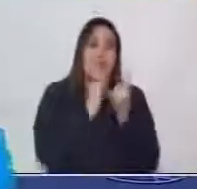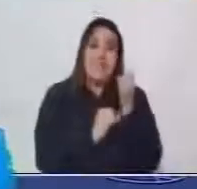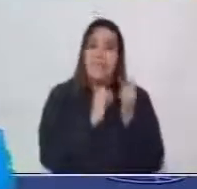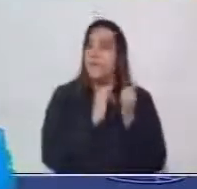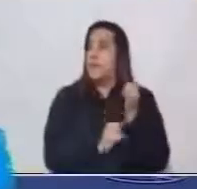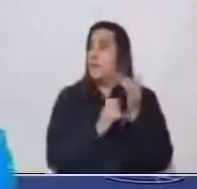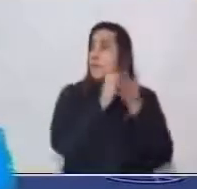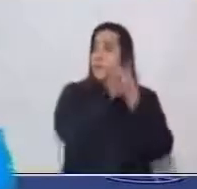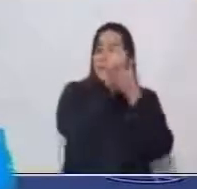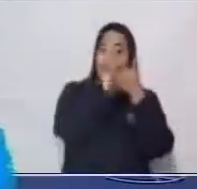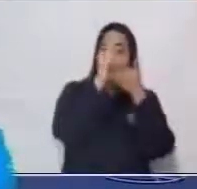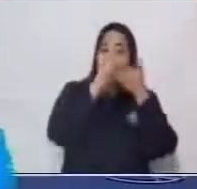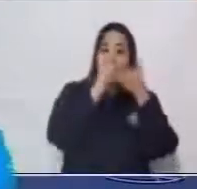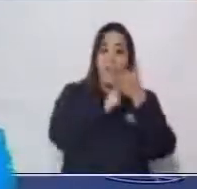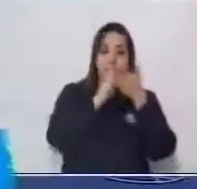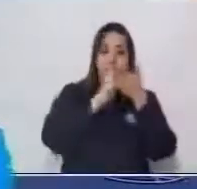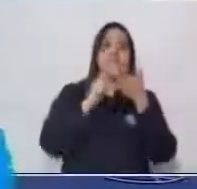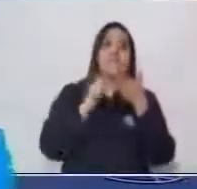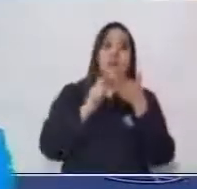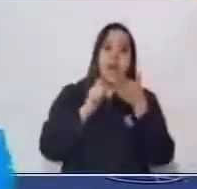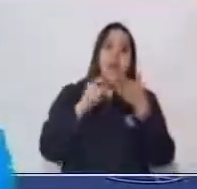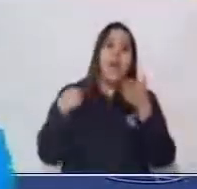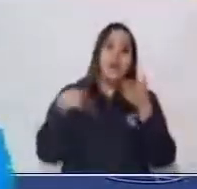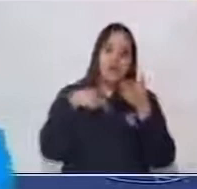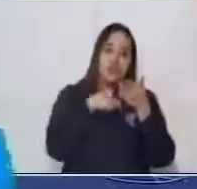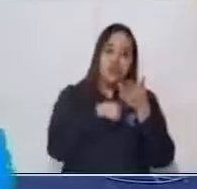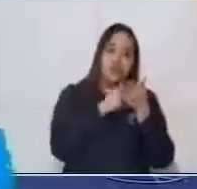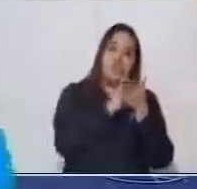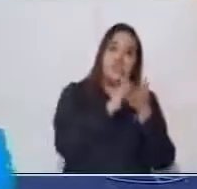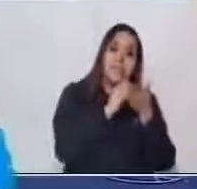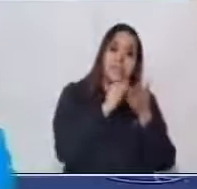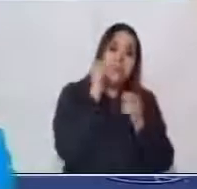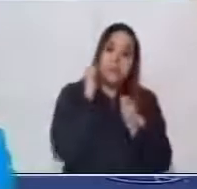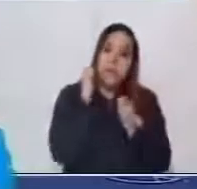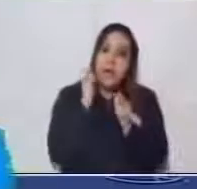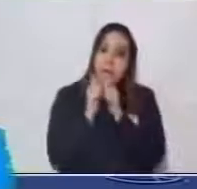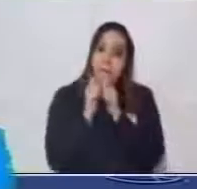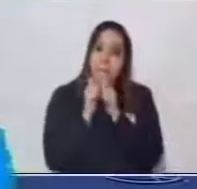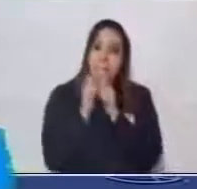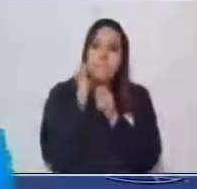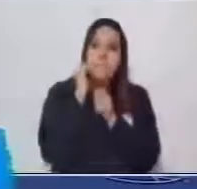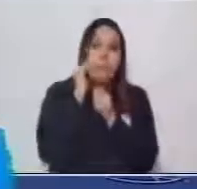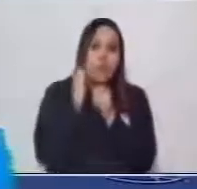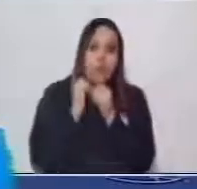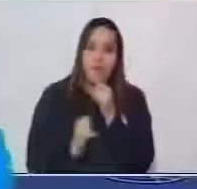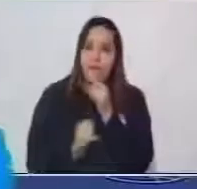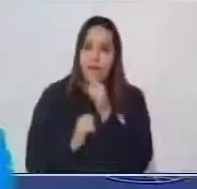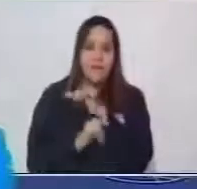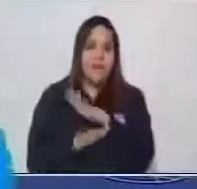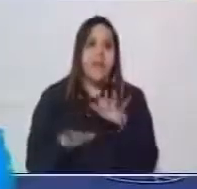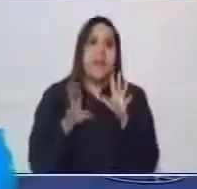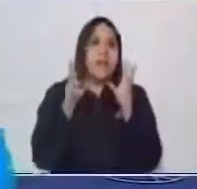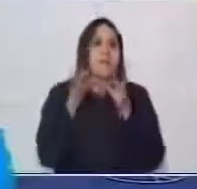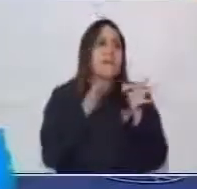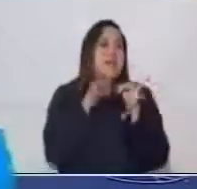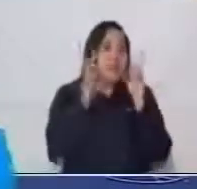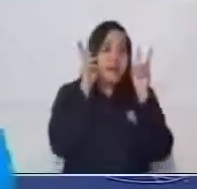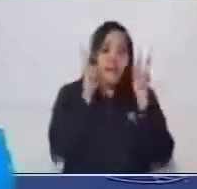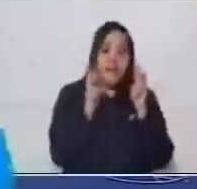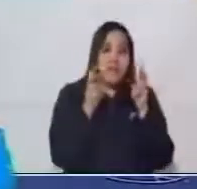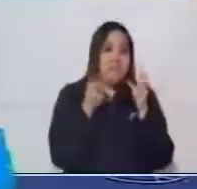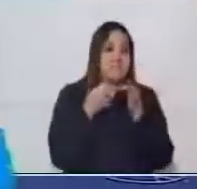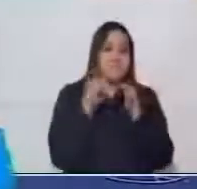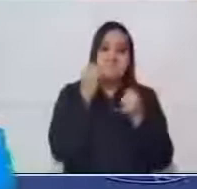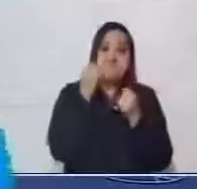terminamos un texto, nosotros le colocamos ya el punto que señala que ese texto ha terminado. Así como